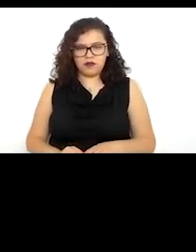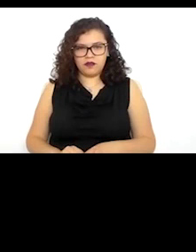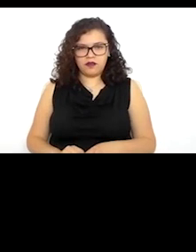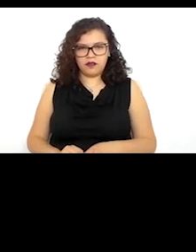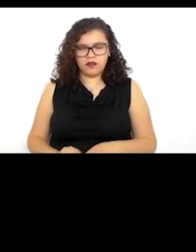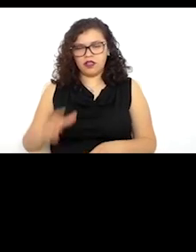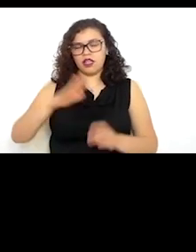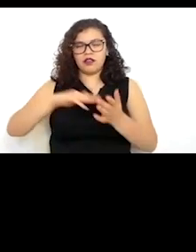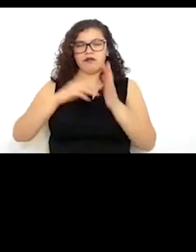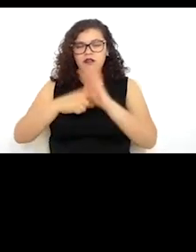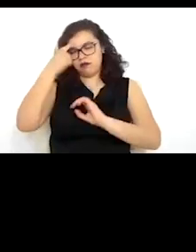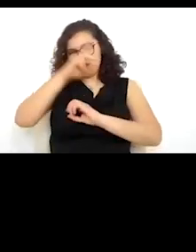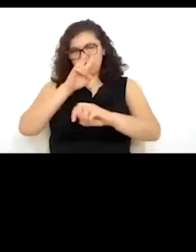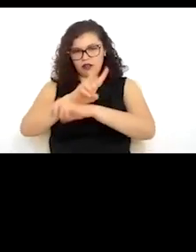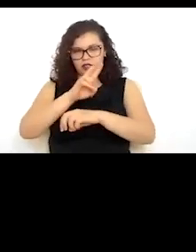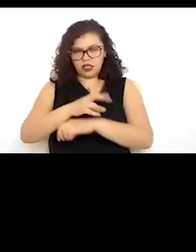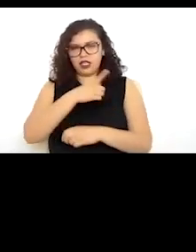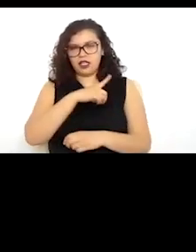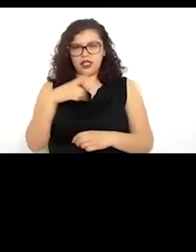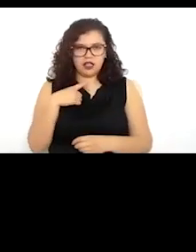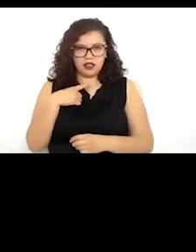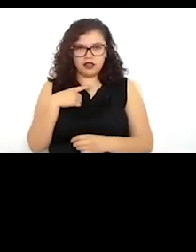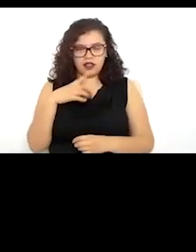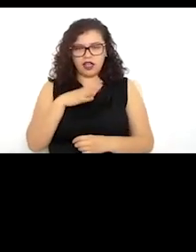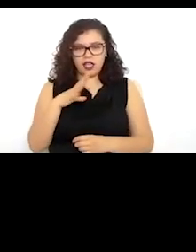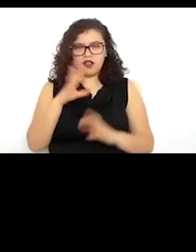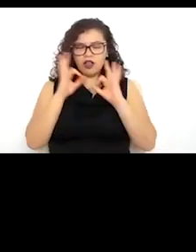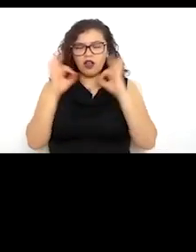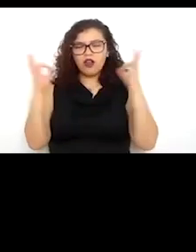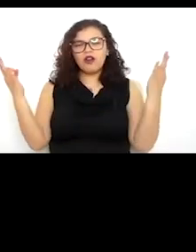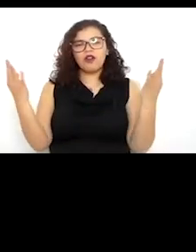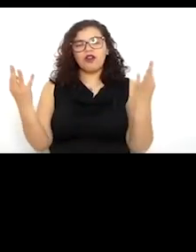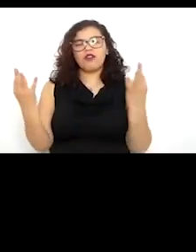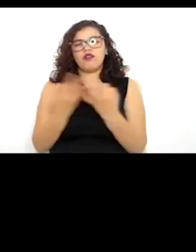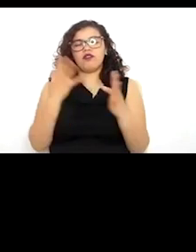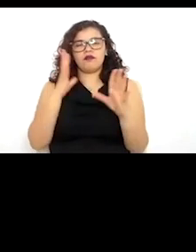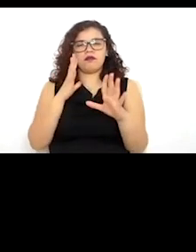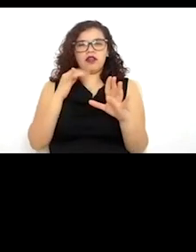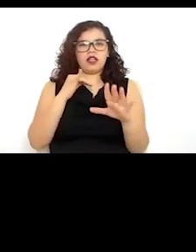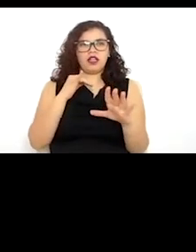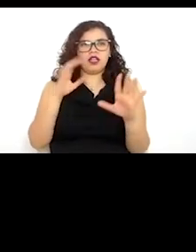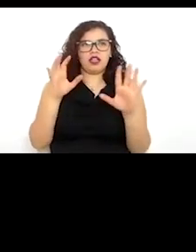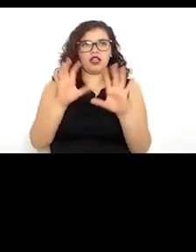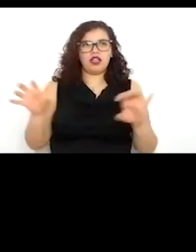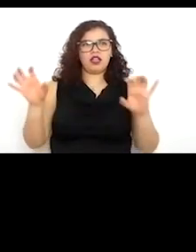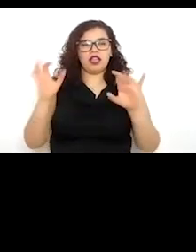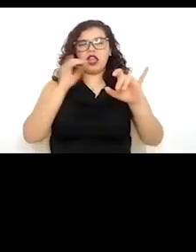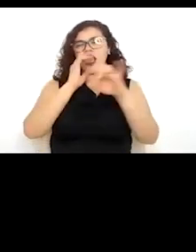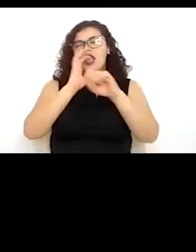método de vigilancia y tiene que haber un medio electrónico, tecnológico para poder vigilar